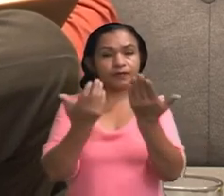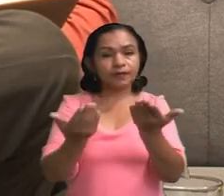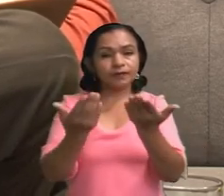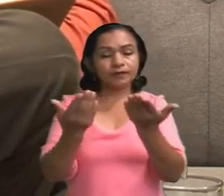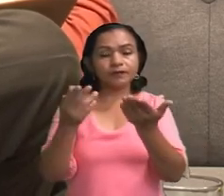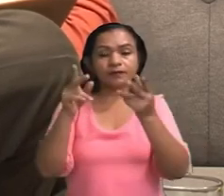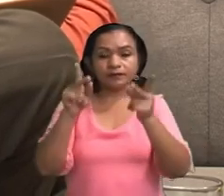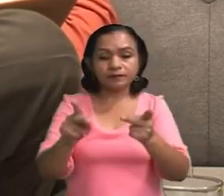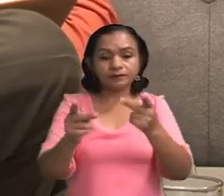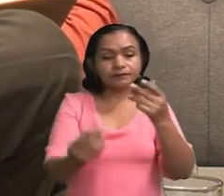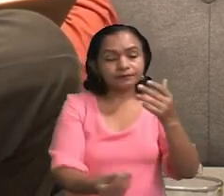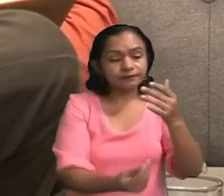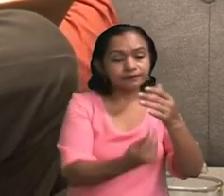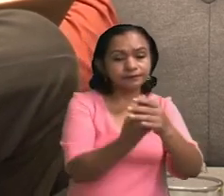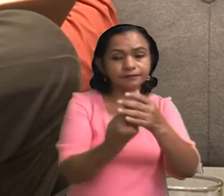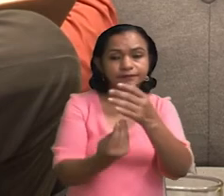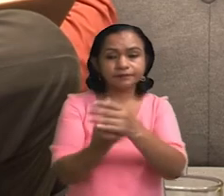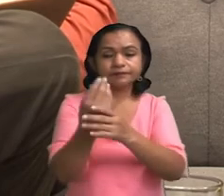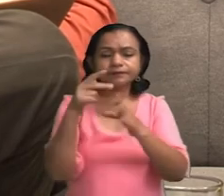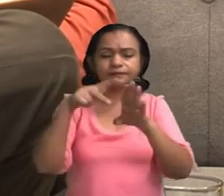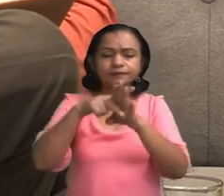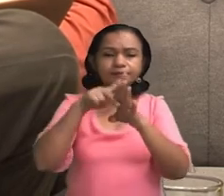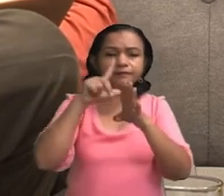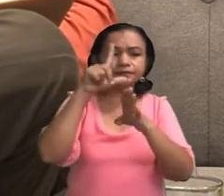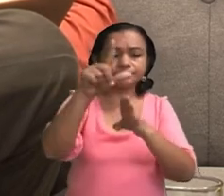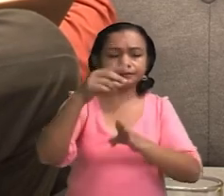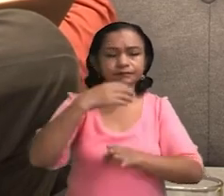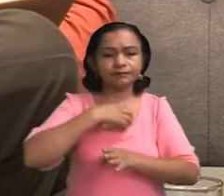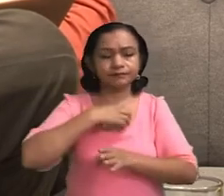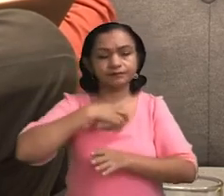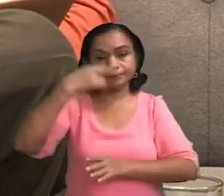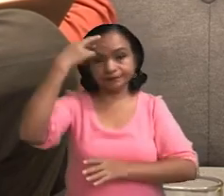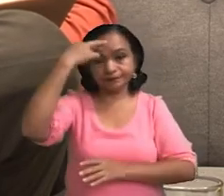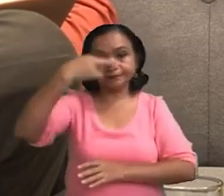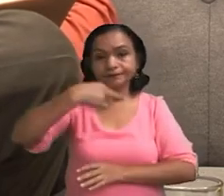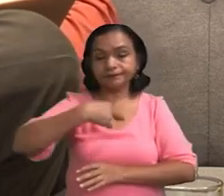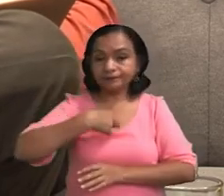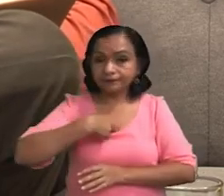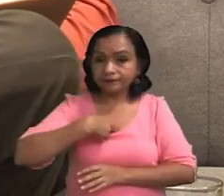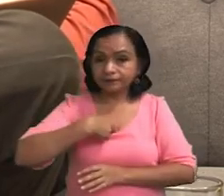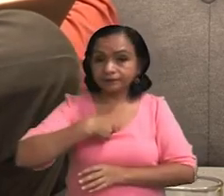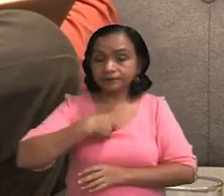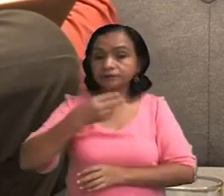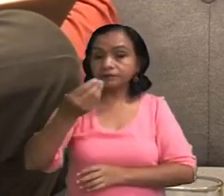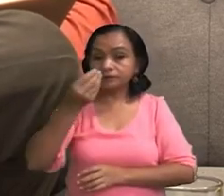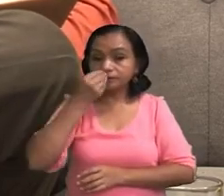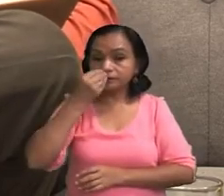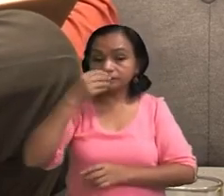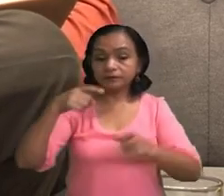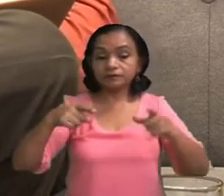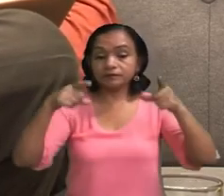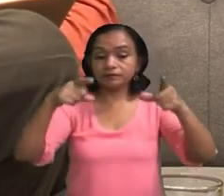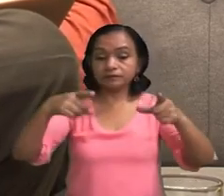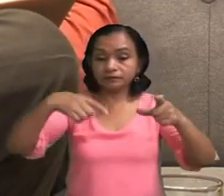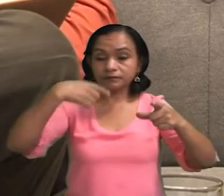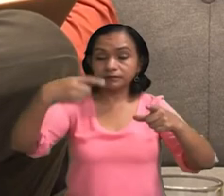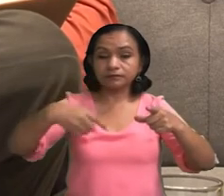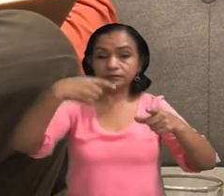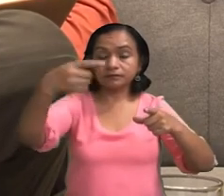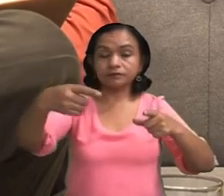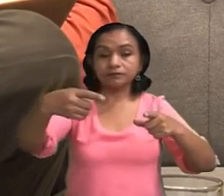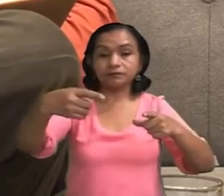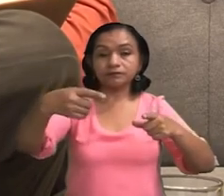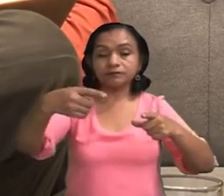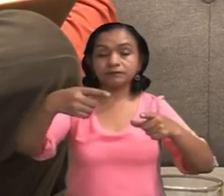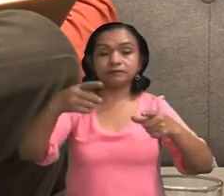los productores campesinos, que somos los que tenemos la responsabilidad de poner día a día ese plato